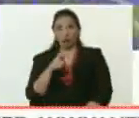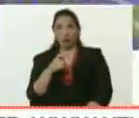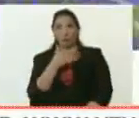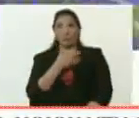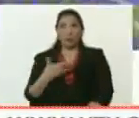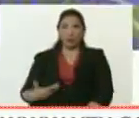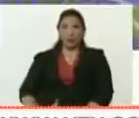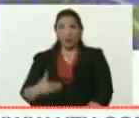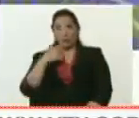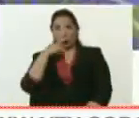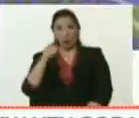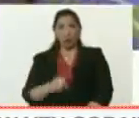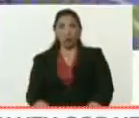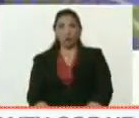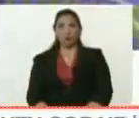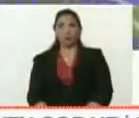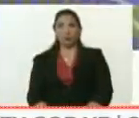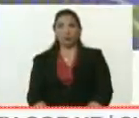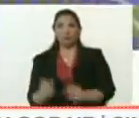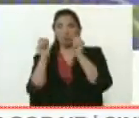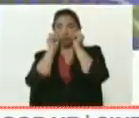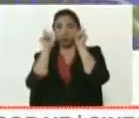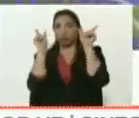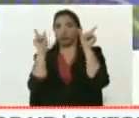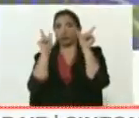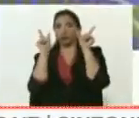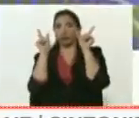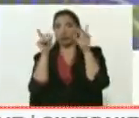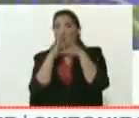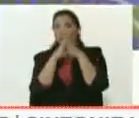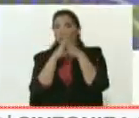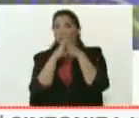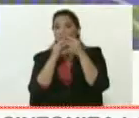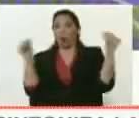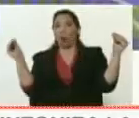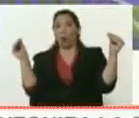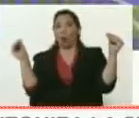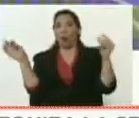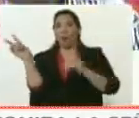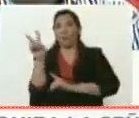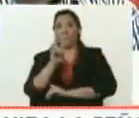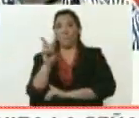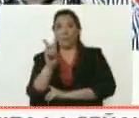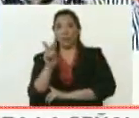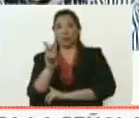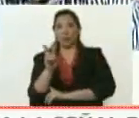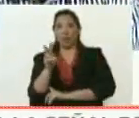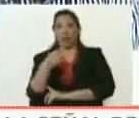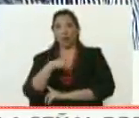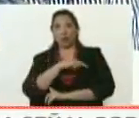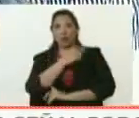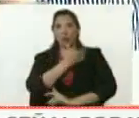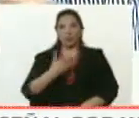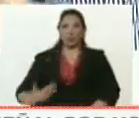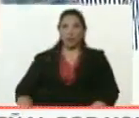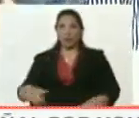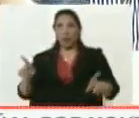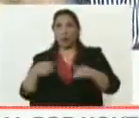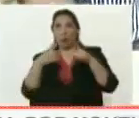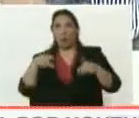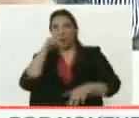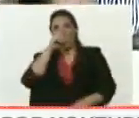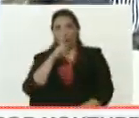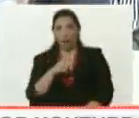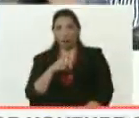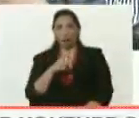su cumpleaños. Sé que hay sorpresas en todo el territorio nacional para nuestro presidente por su cumpleaños.